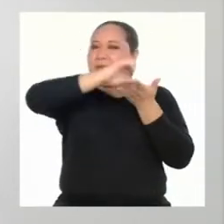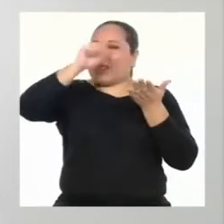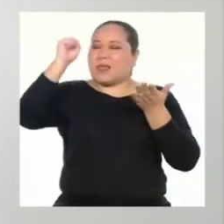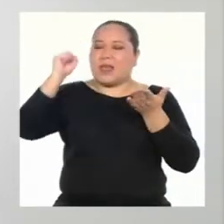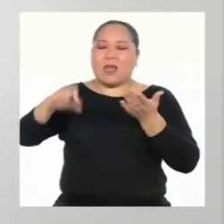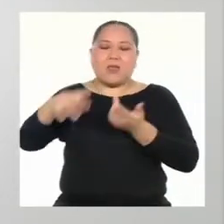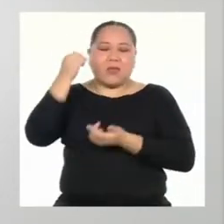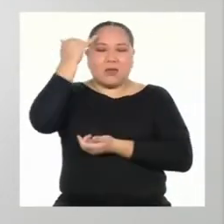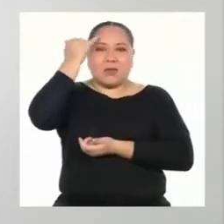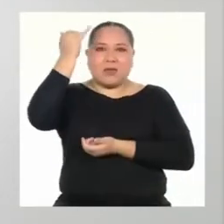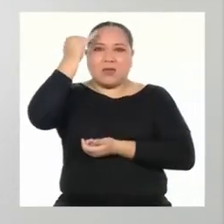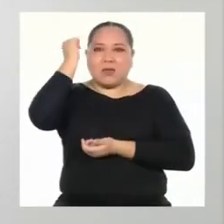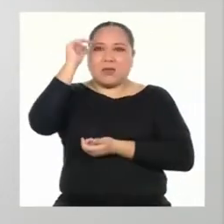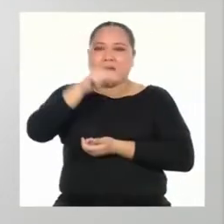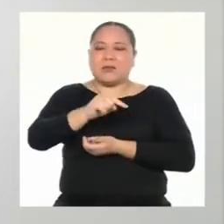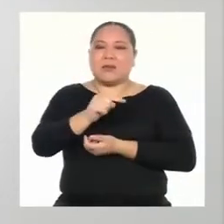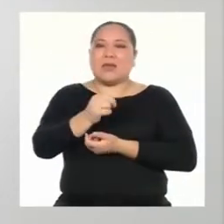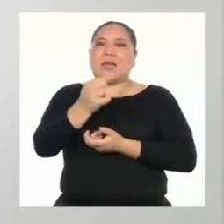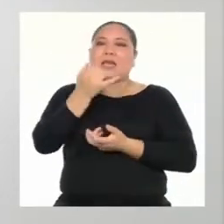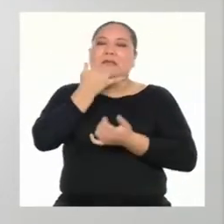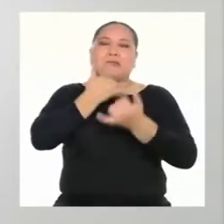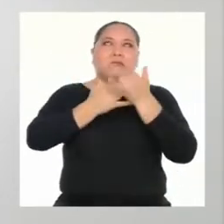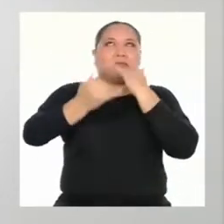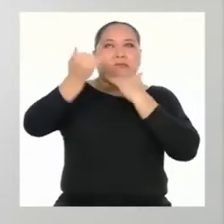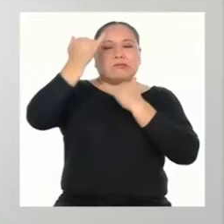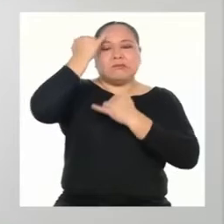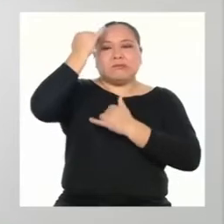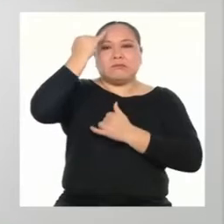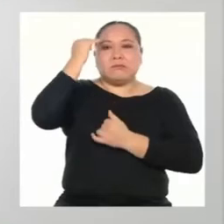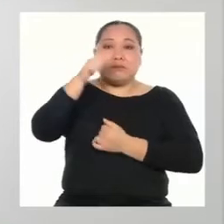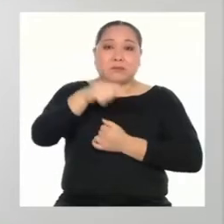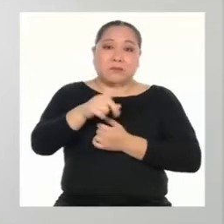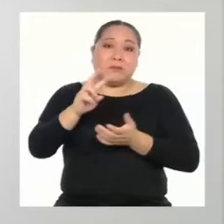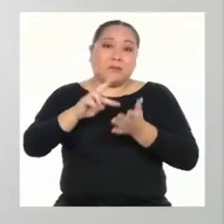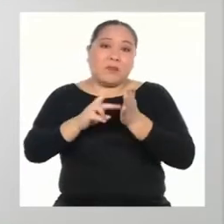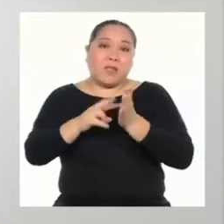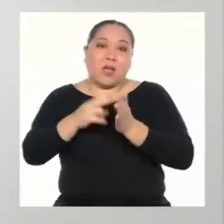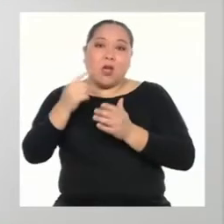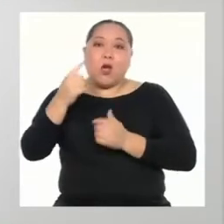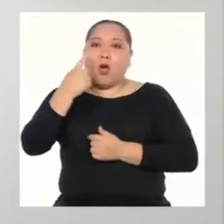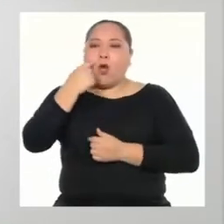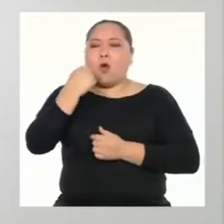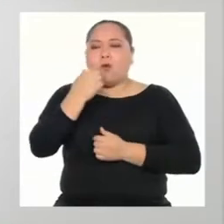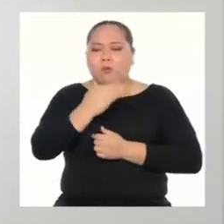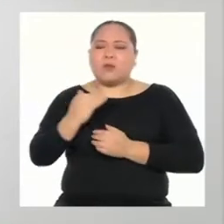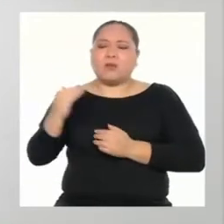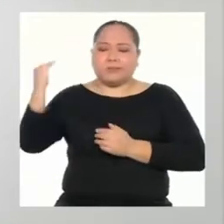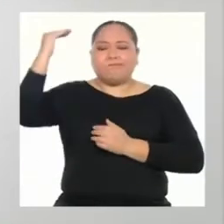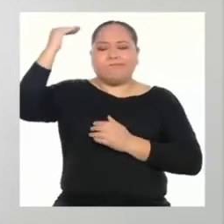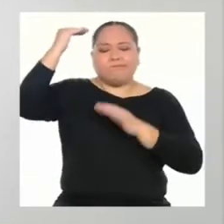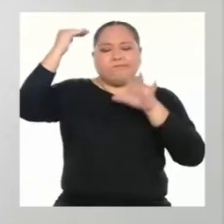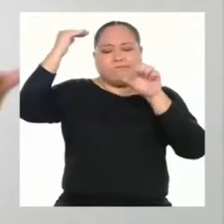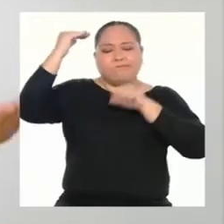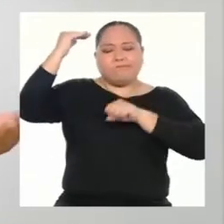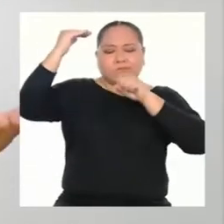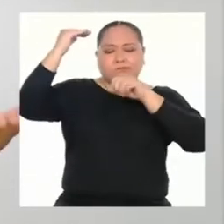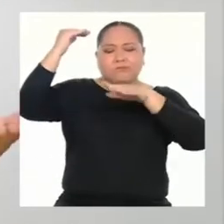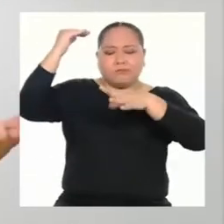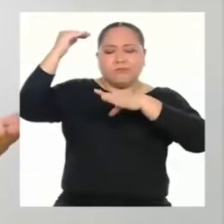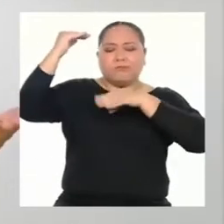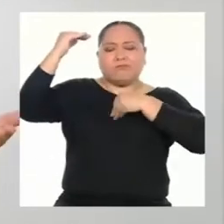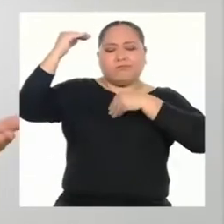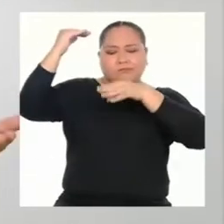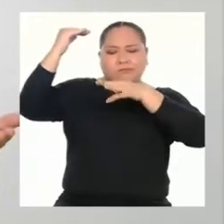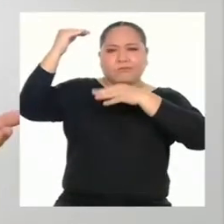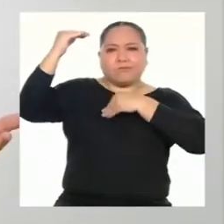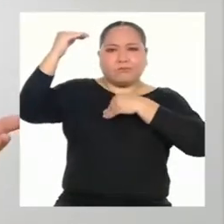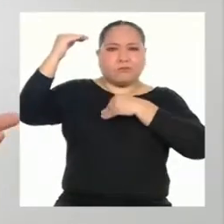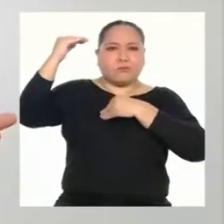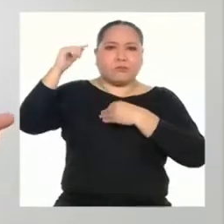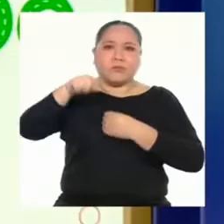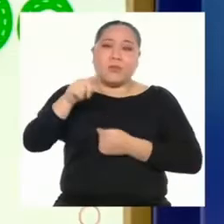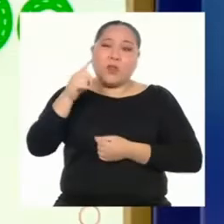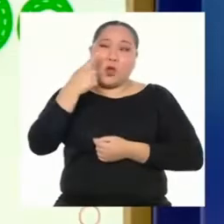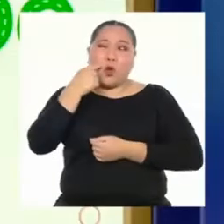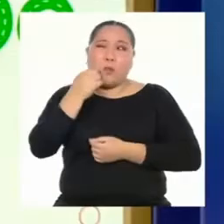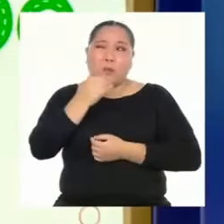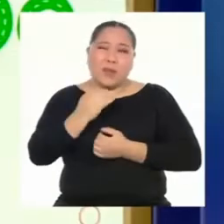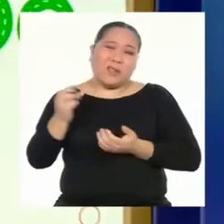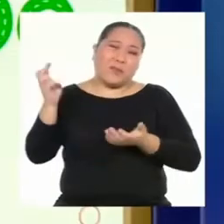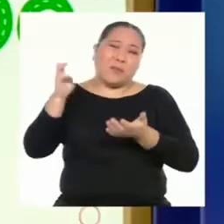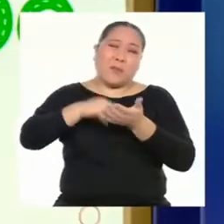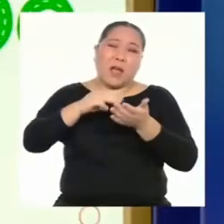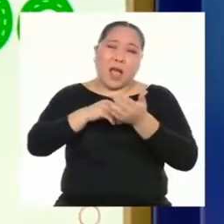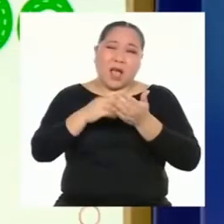que generan un erróneo pensamiento de que los hombres tienen poder sobre las mujeres o más derechos que las